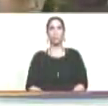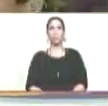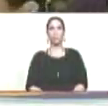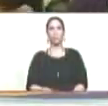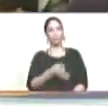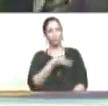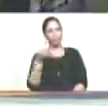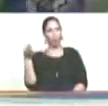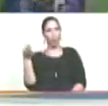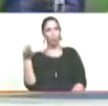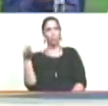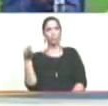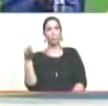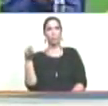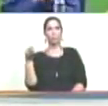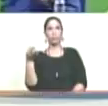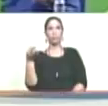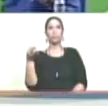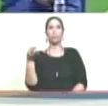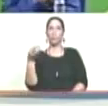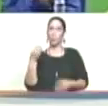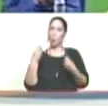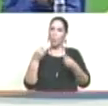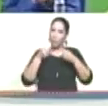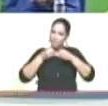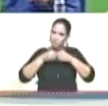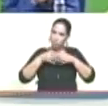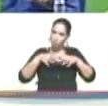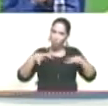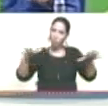éxito, su despliegue victorioso.